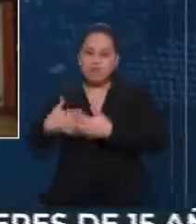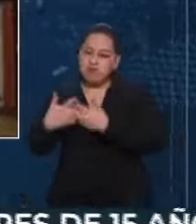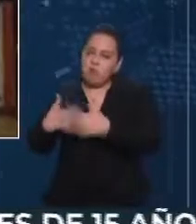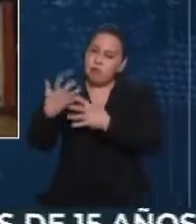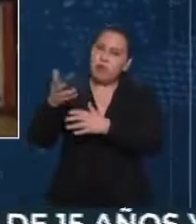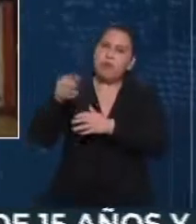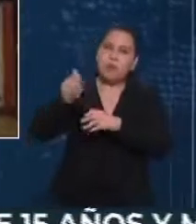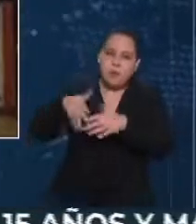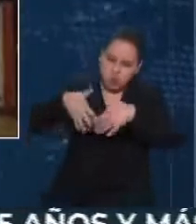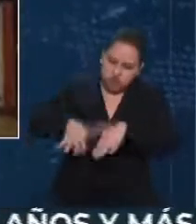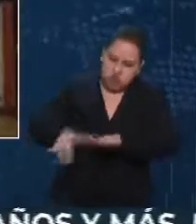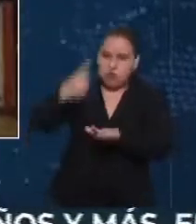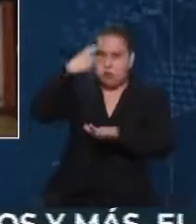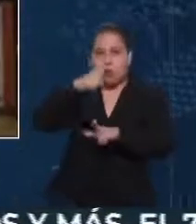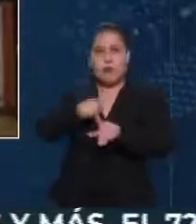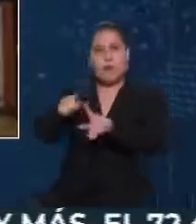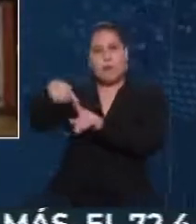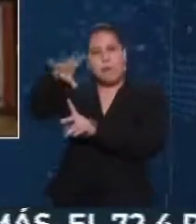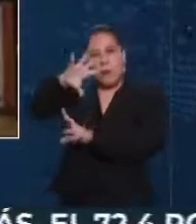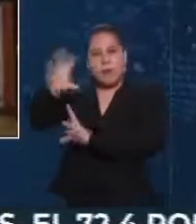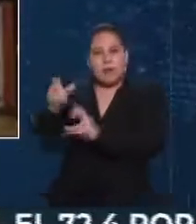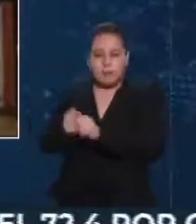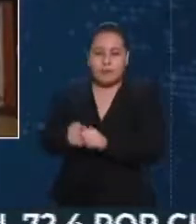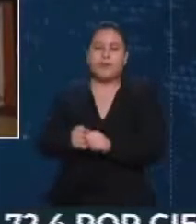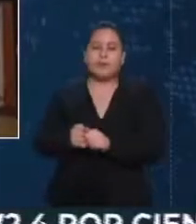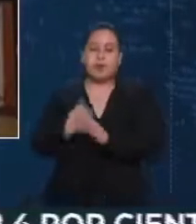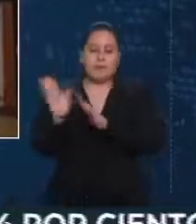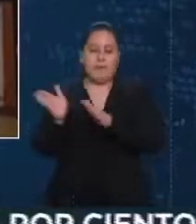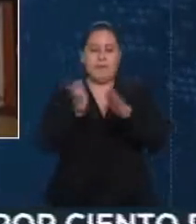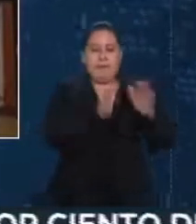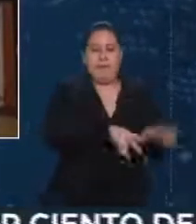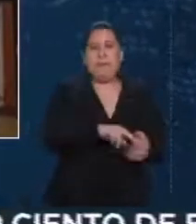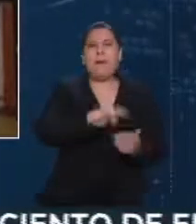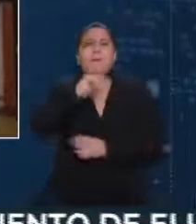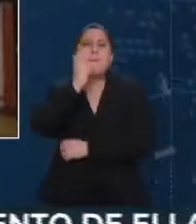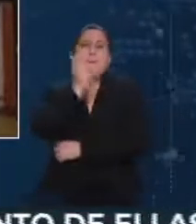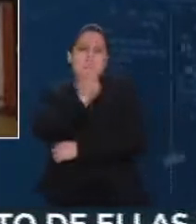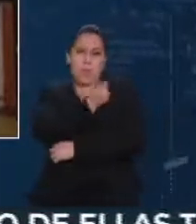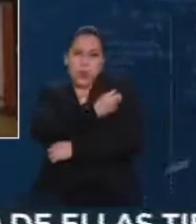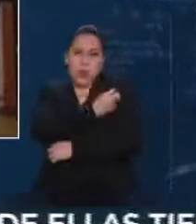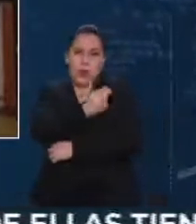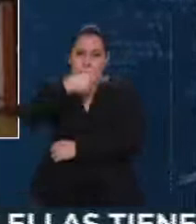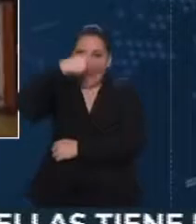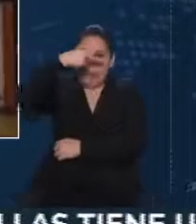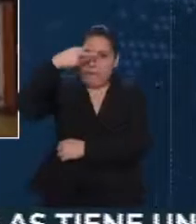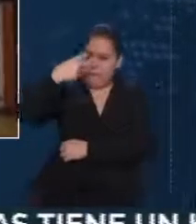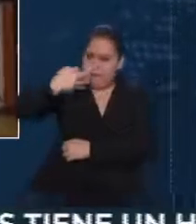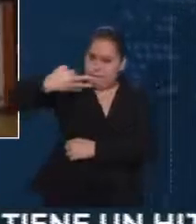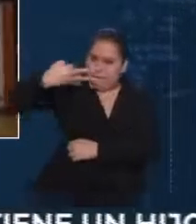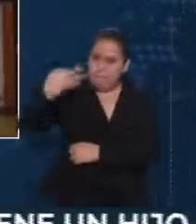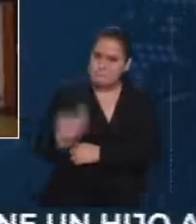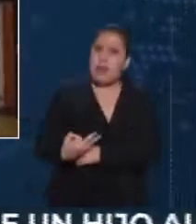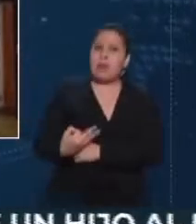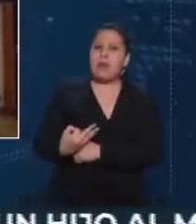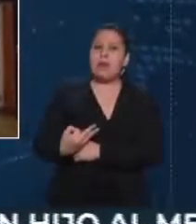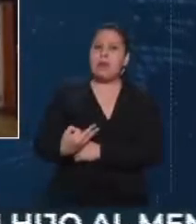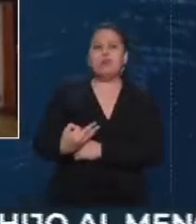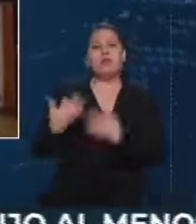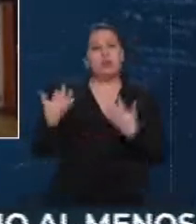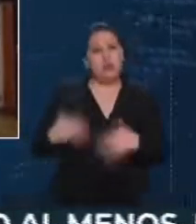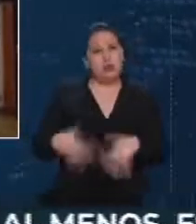tasas importantes. En cuanto a la vacuna patria, pues es buena noticia que la industria